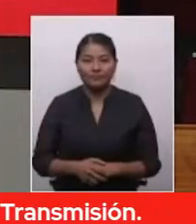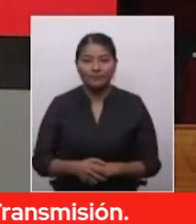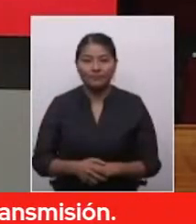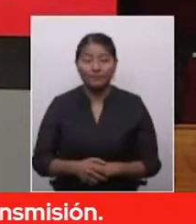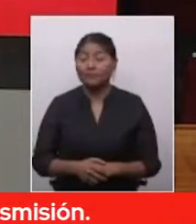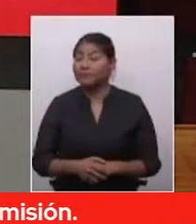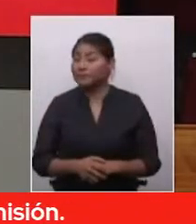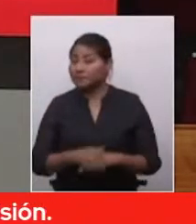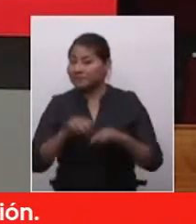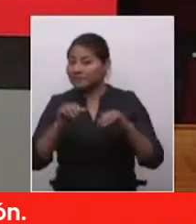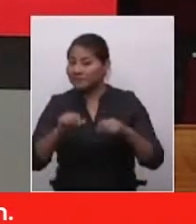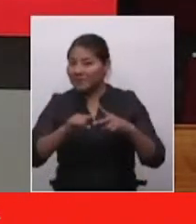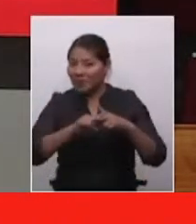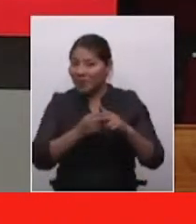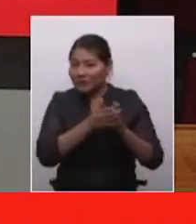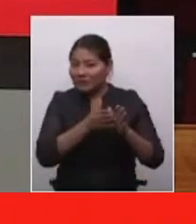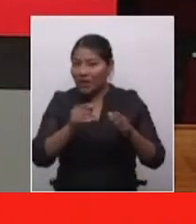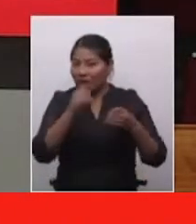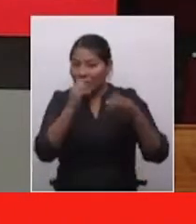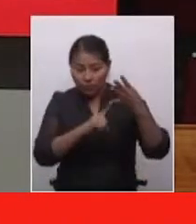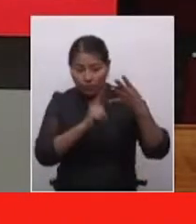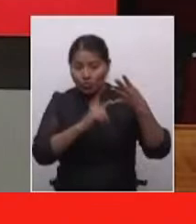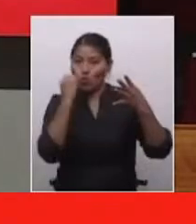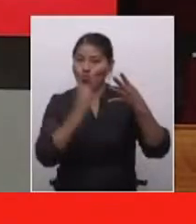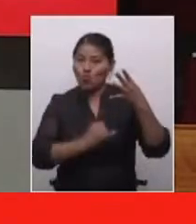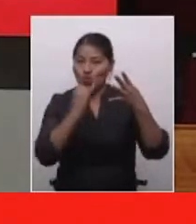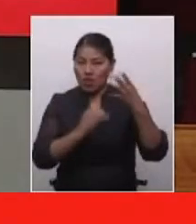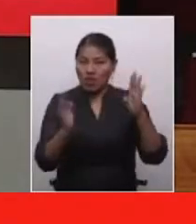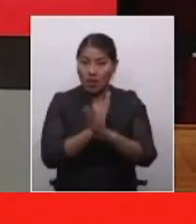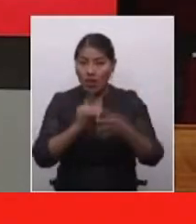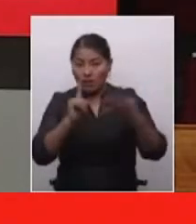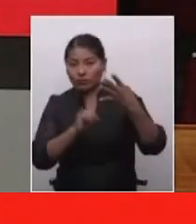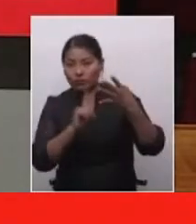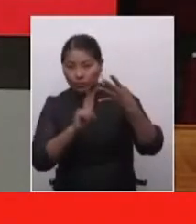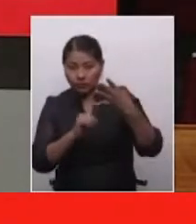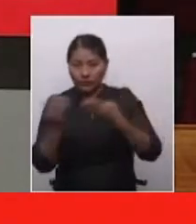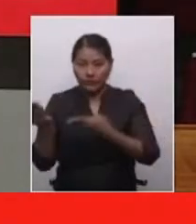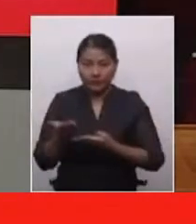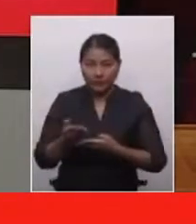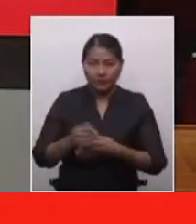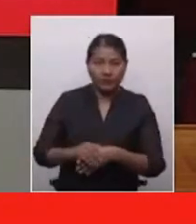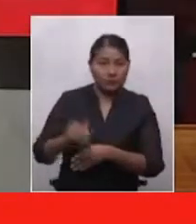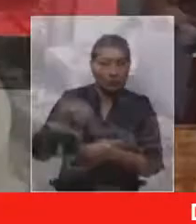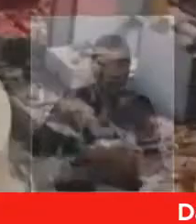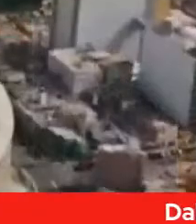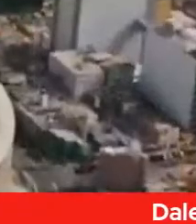ya empezando el último bloque de este debate municipal.